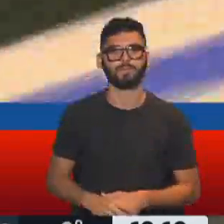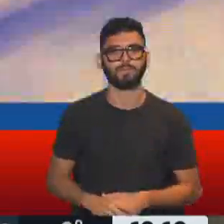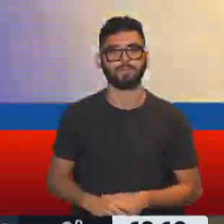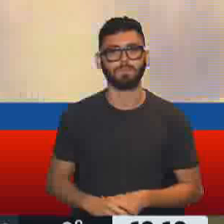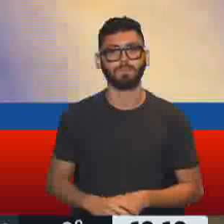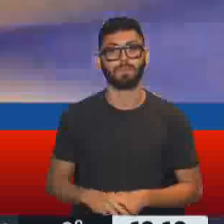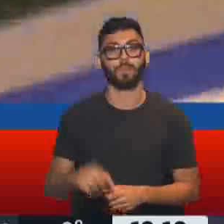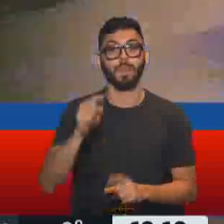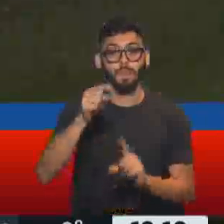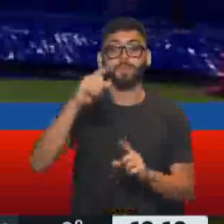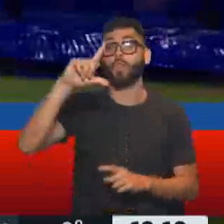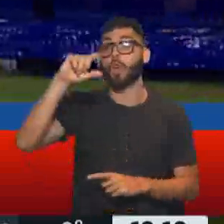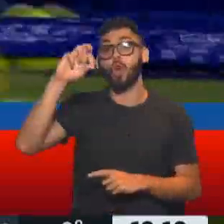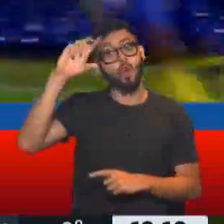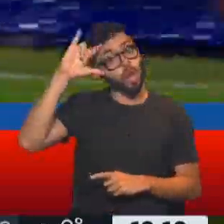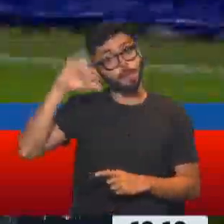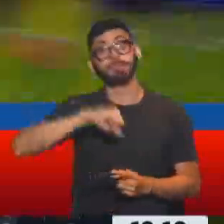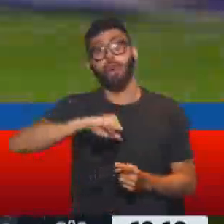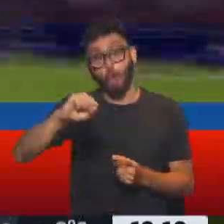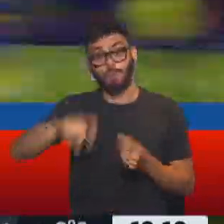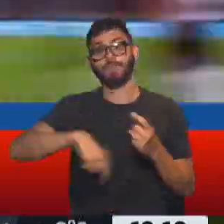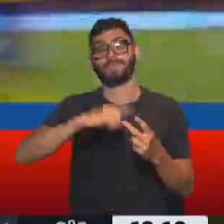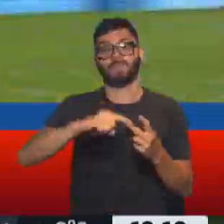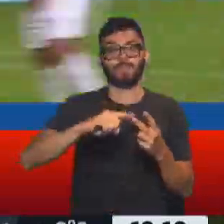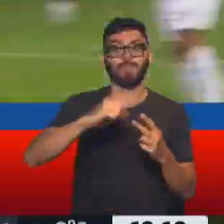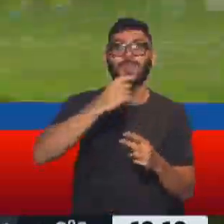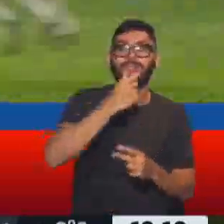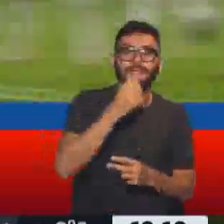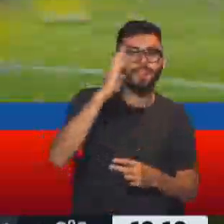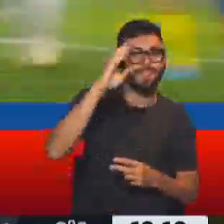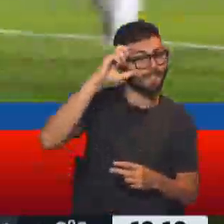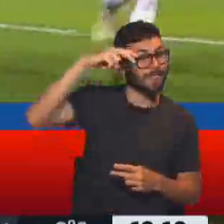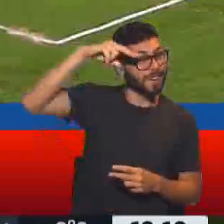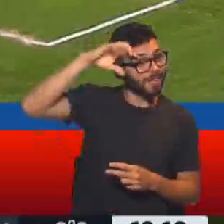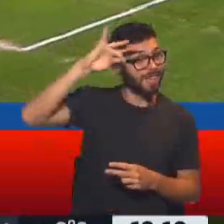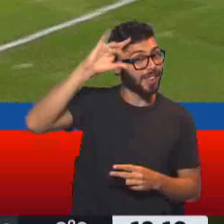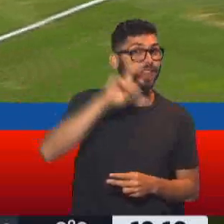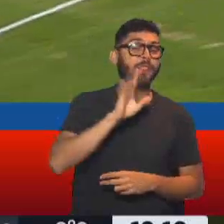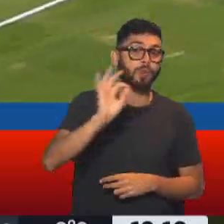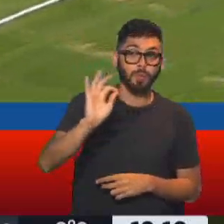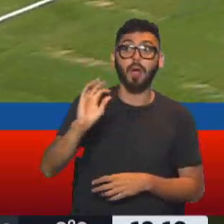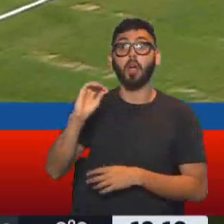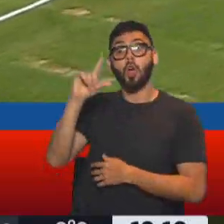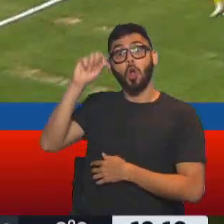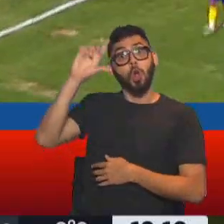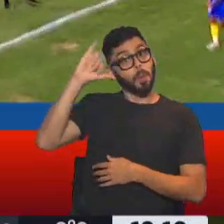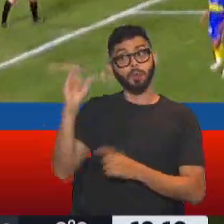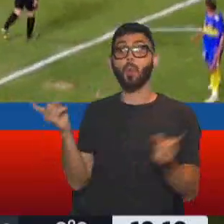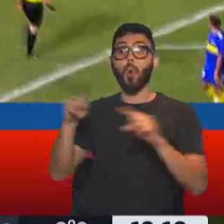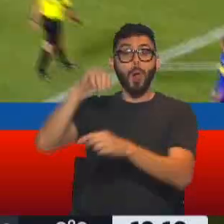Después de ver el de Licha López, el de Benedetto. Digo, el regreso de Licha López a Sarmiento no, pero fue una sorpresa. Y Benedetto